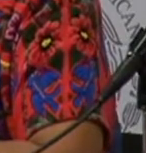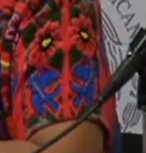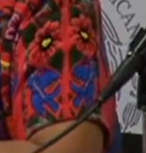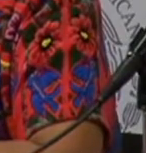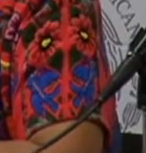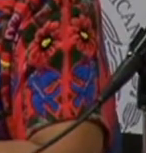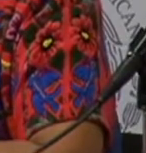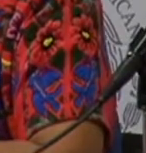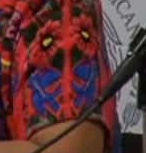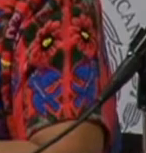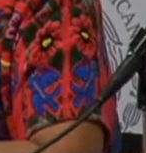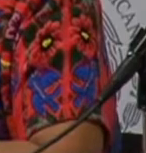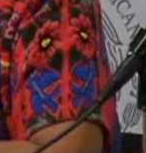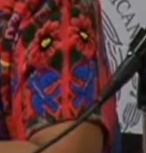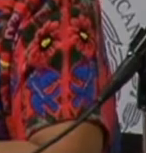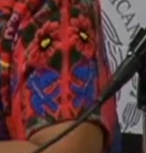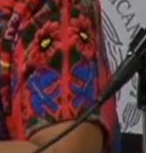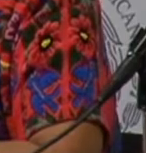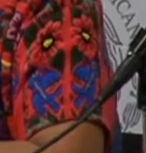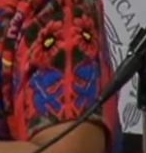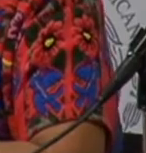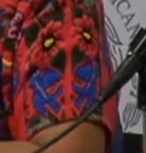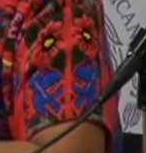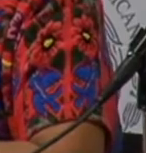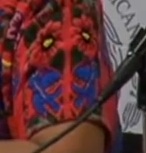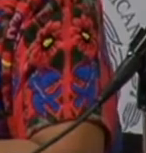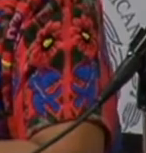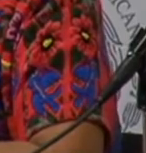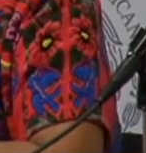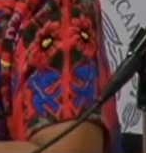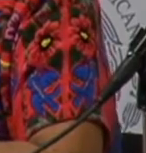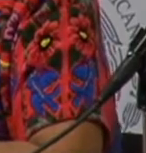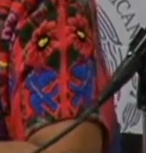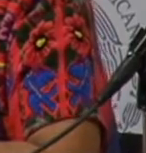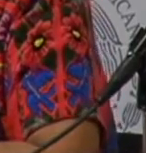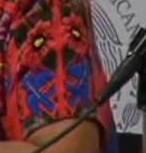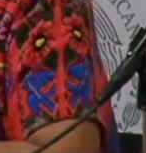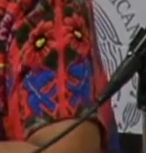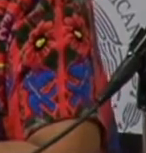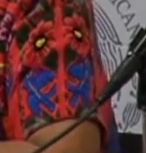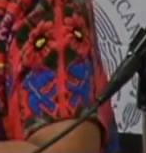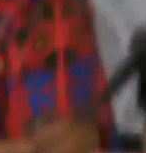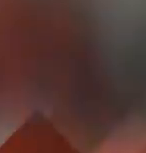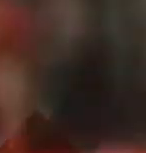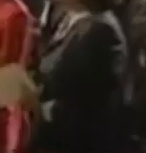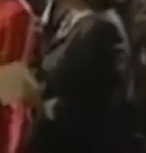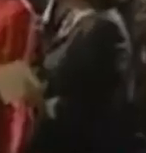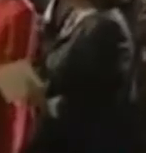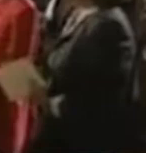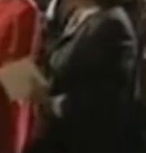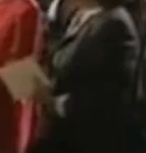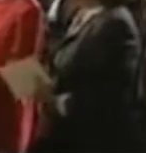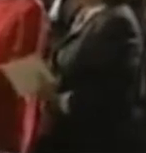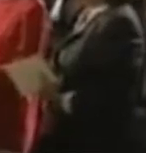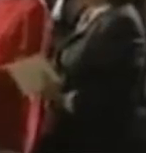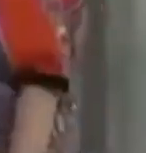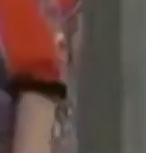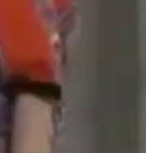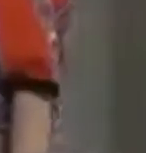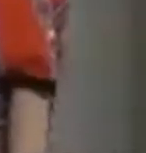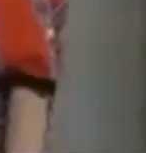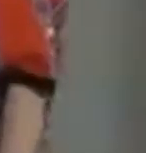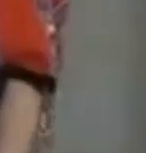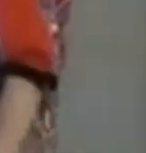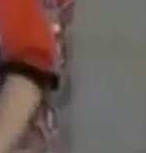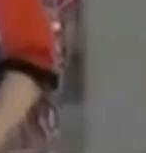ejemplo que podríamos decir que estamos dejando como legado a nuestras juventudes. El Nobel que recibió Menchú Tum